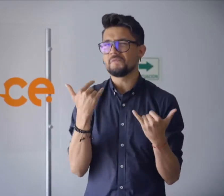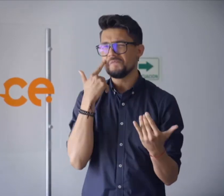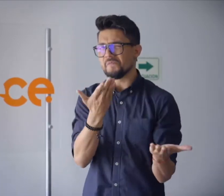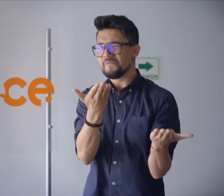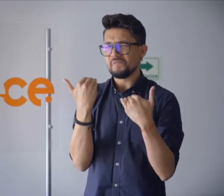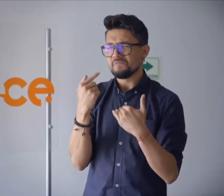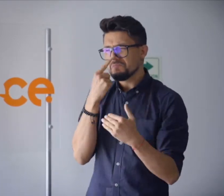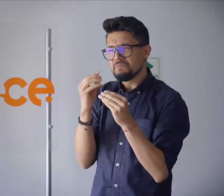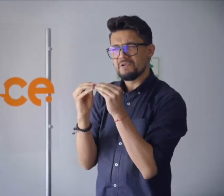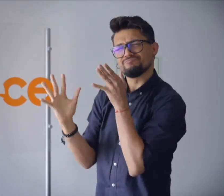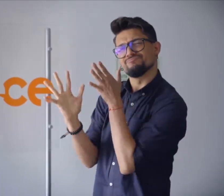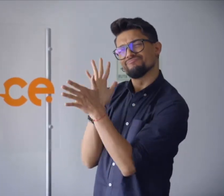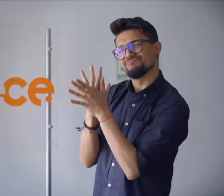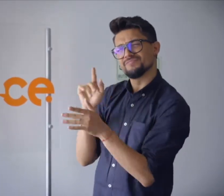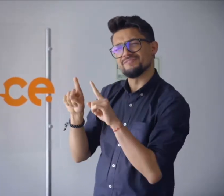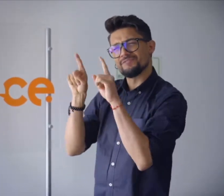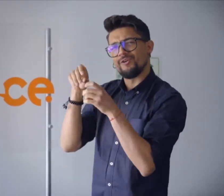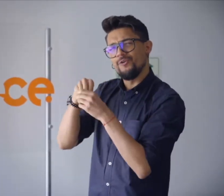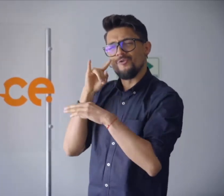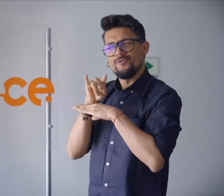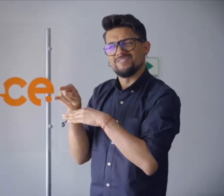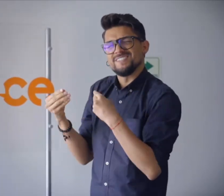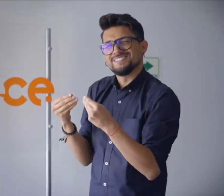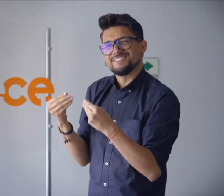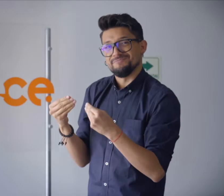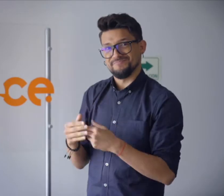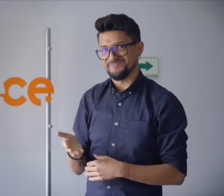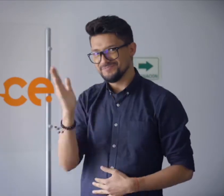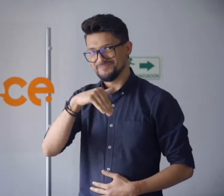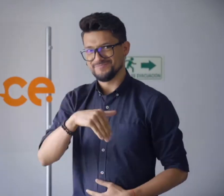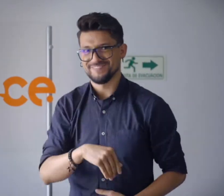Por eso vamos a conocer cómo nos fue en esta área.